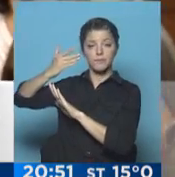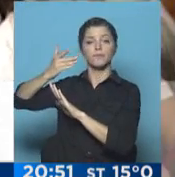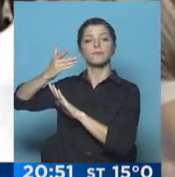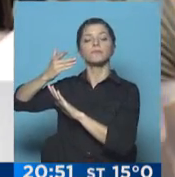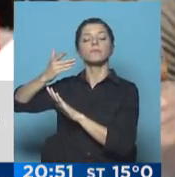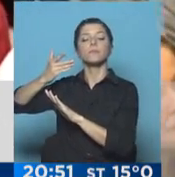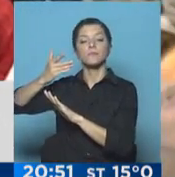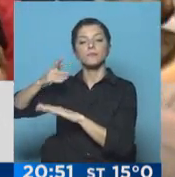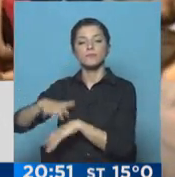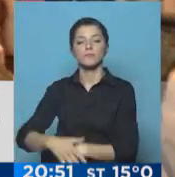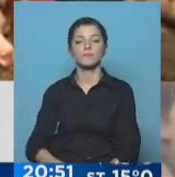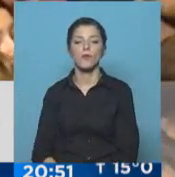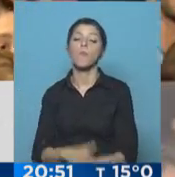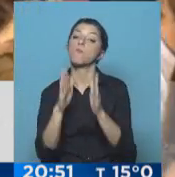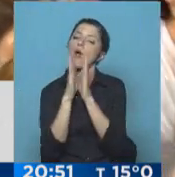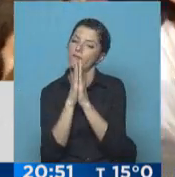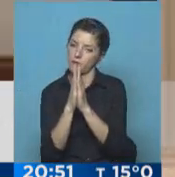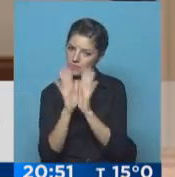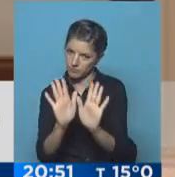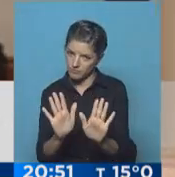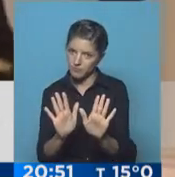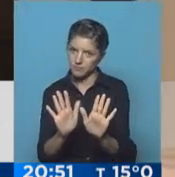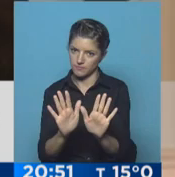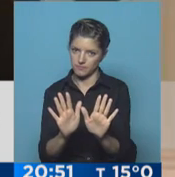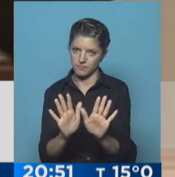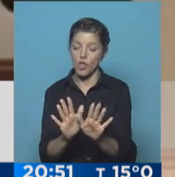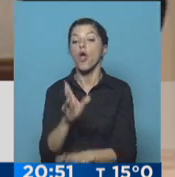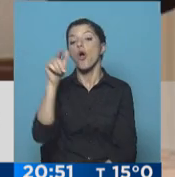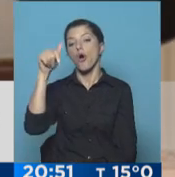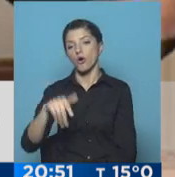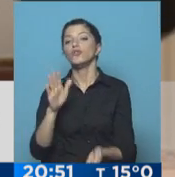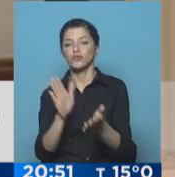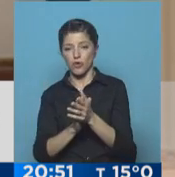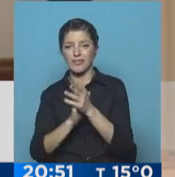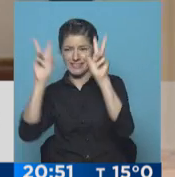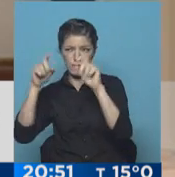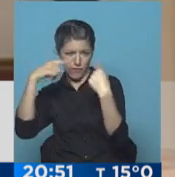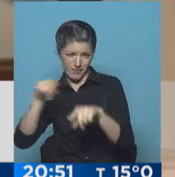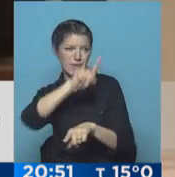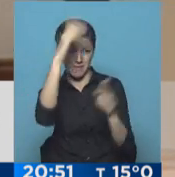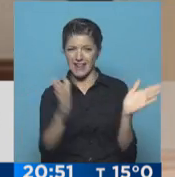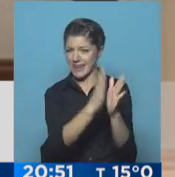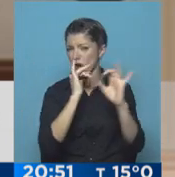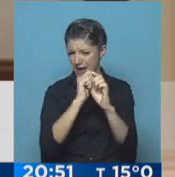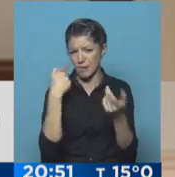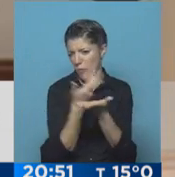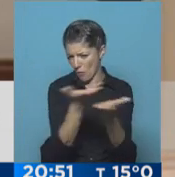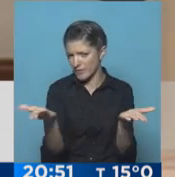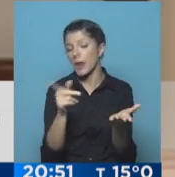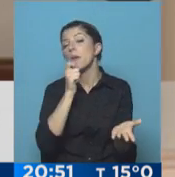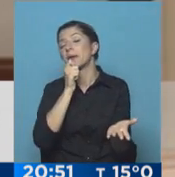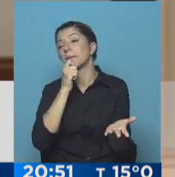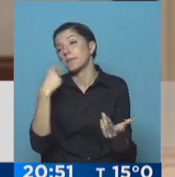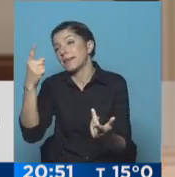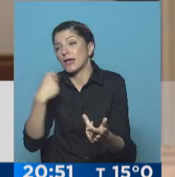Si uno compara la historia, y por favor, hoy le he dado varios títulos a Clarín, mañana va a titular, no sé, cualquier cosa, ahora va a titular que lo comparé